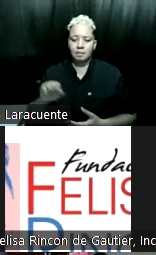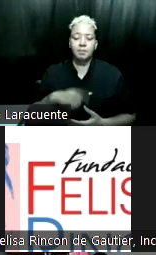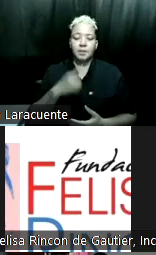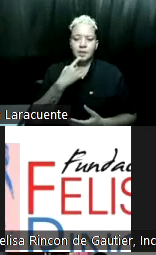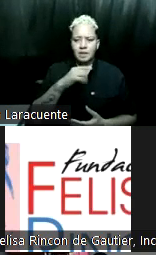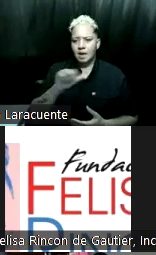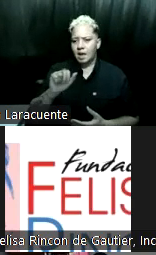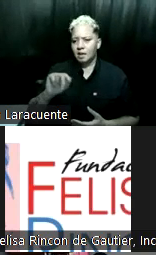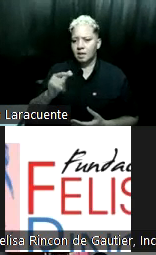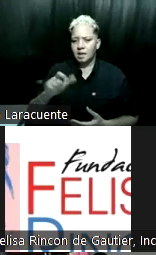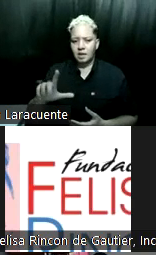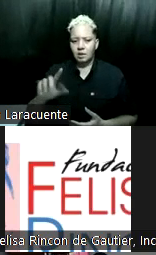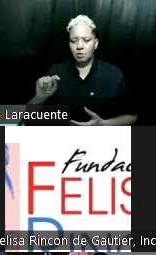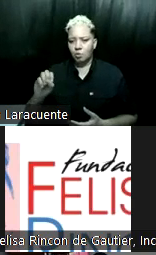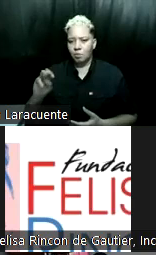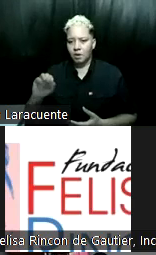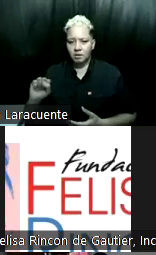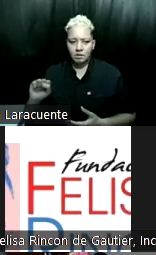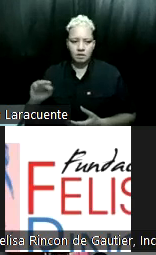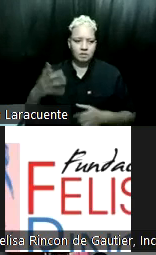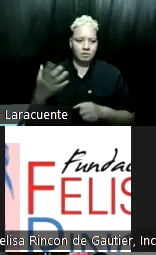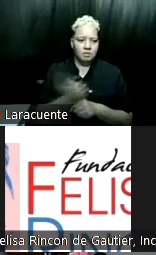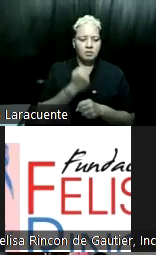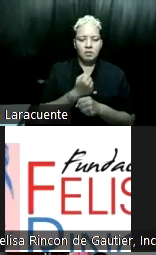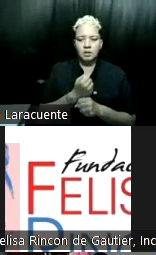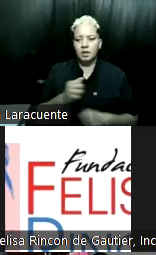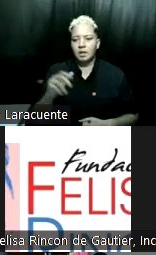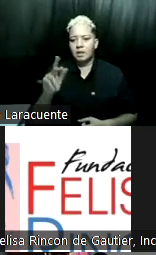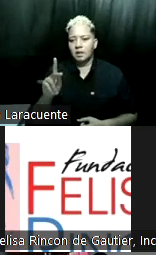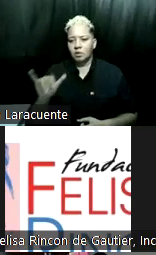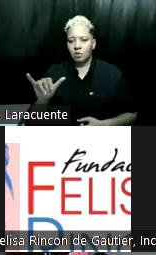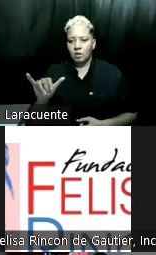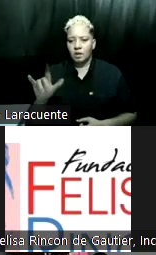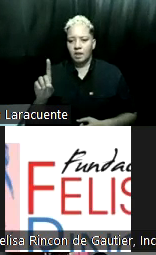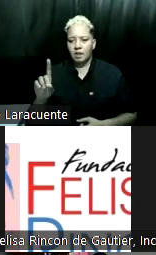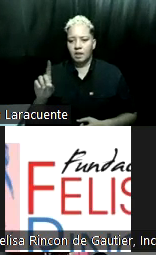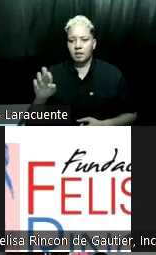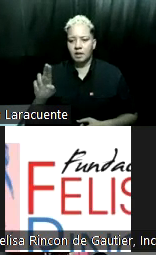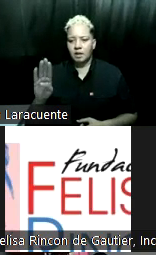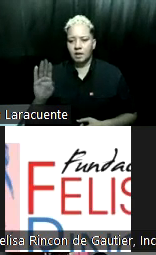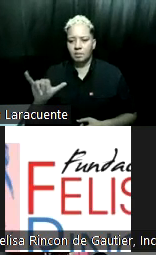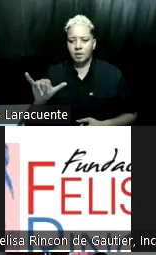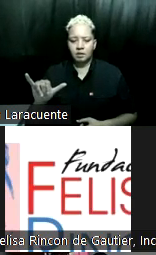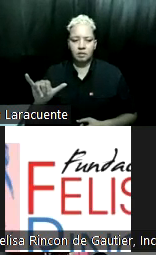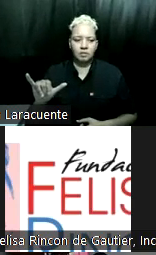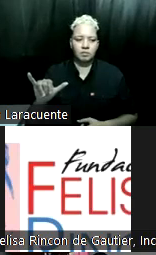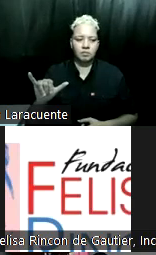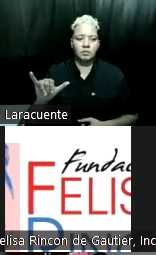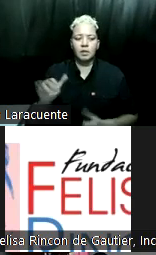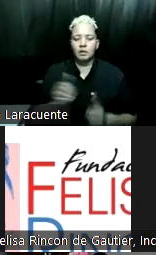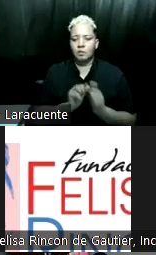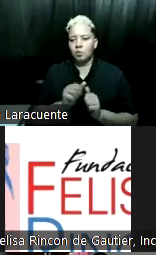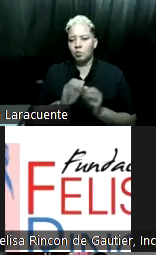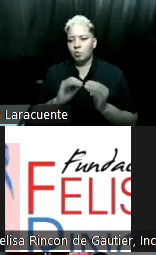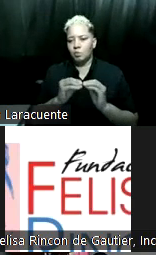Cordero ganó por primera vez el Kentucky Derby en su edición número 100. Pero